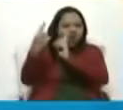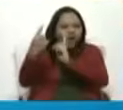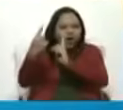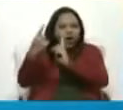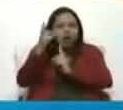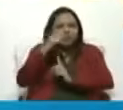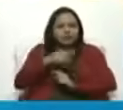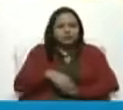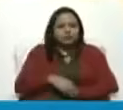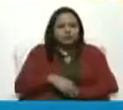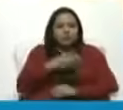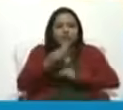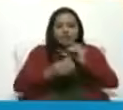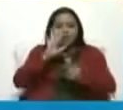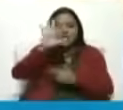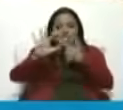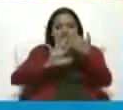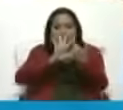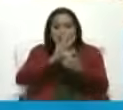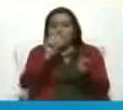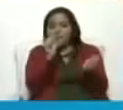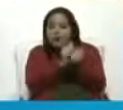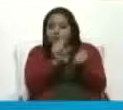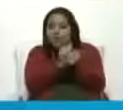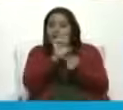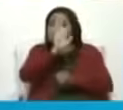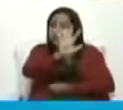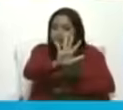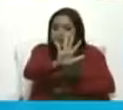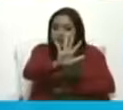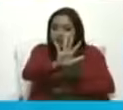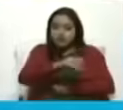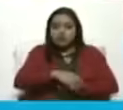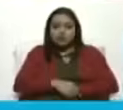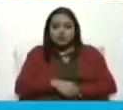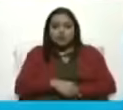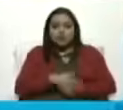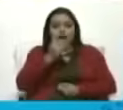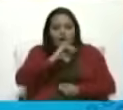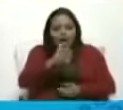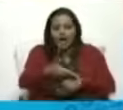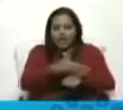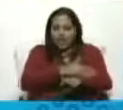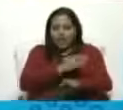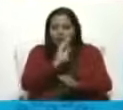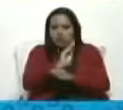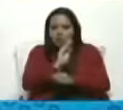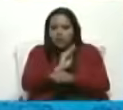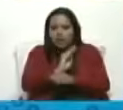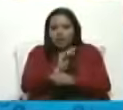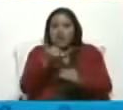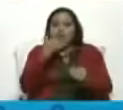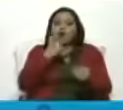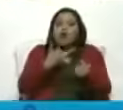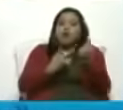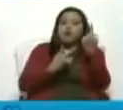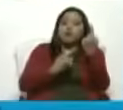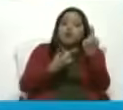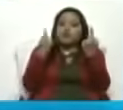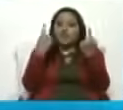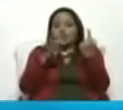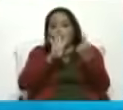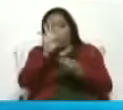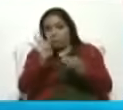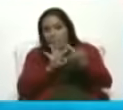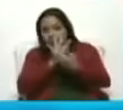David preparó 5 piedras. Era preventivo. Si pelaba una, le quedaban 4.